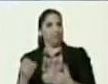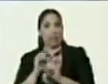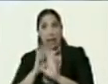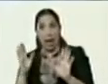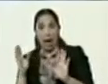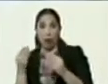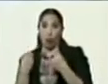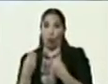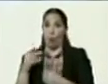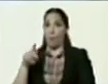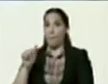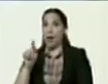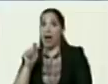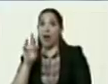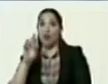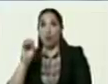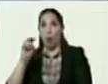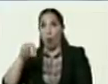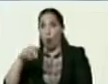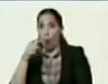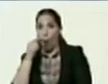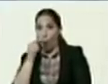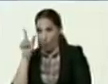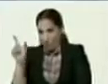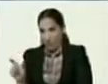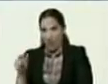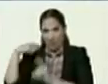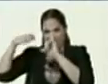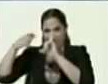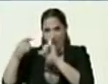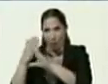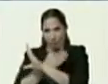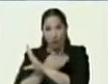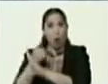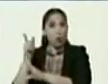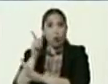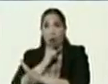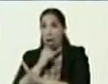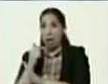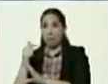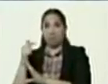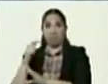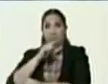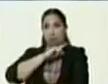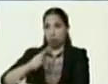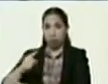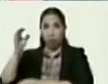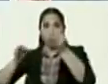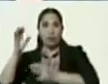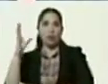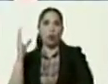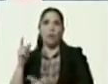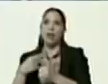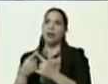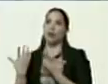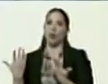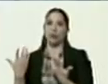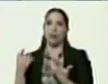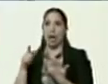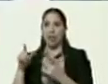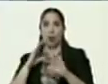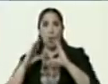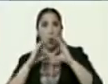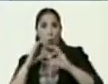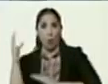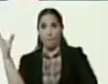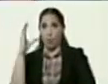patrón pobre, Jonathan García no tenía antecedentes penales para la justicia colombiana, entonces, ese medio de comunicación